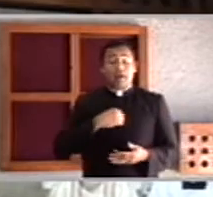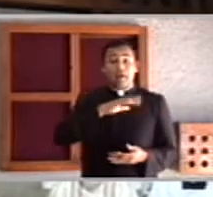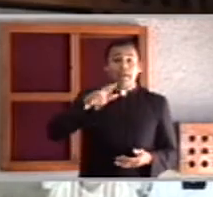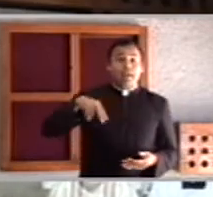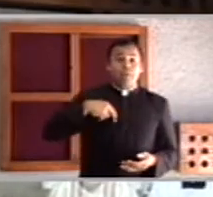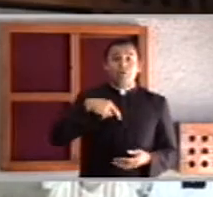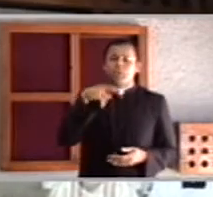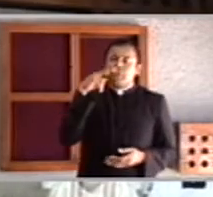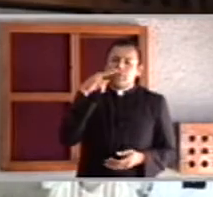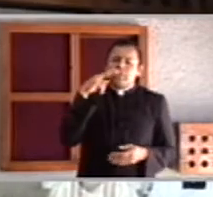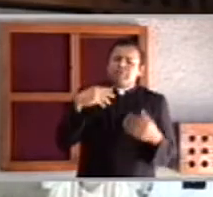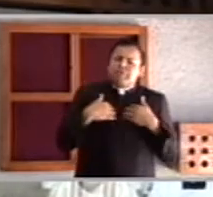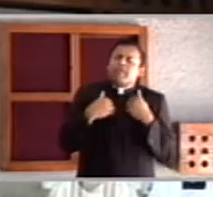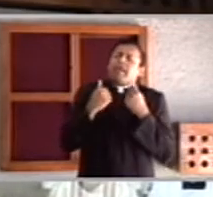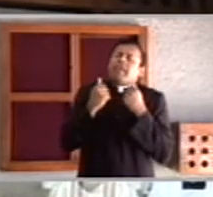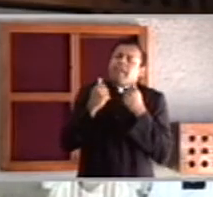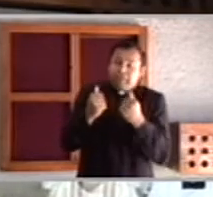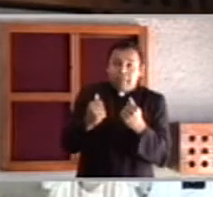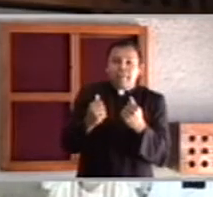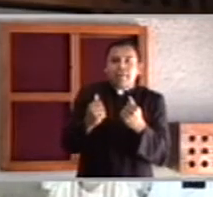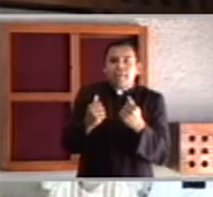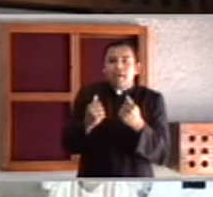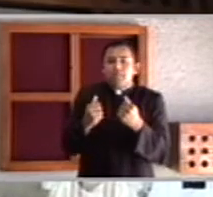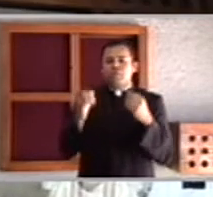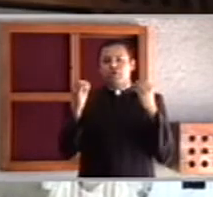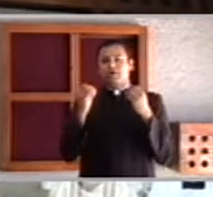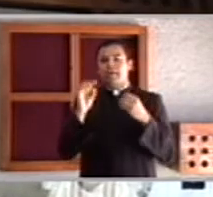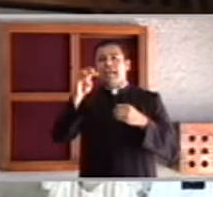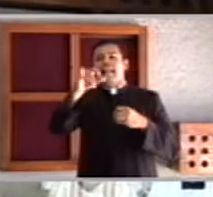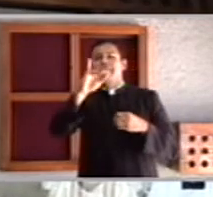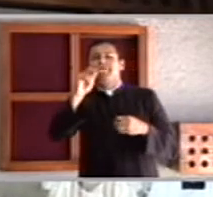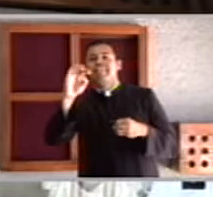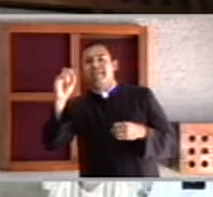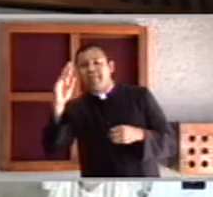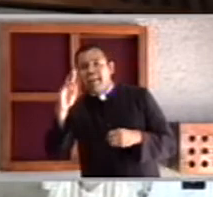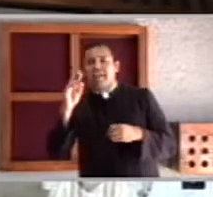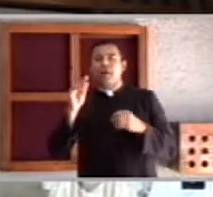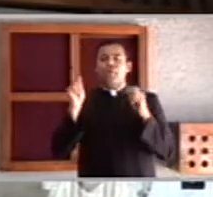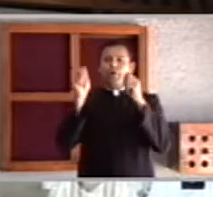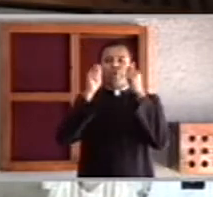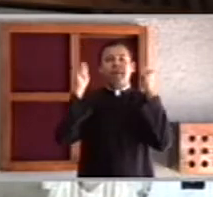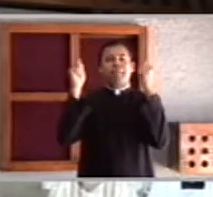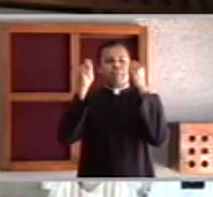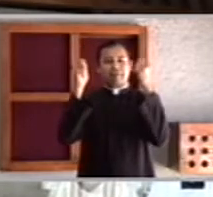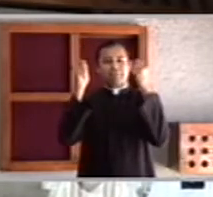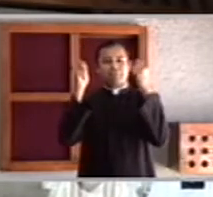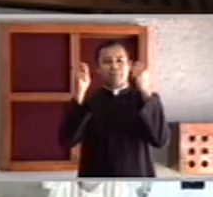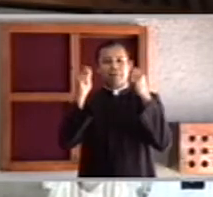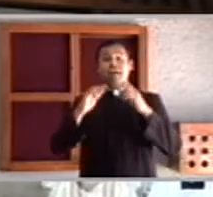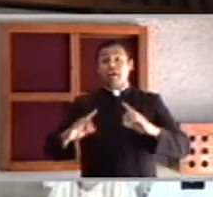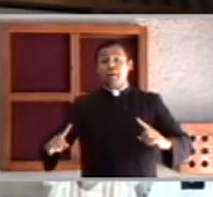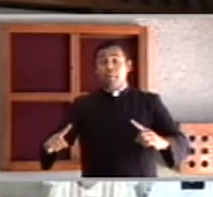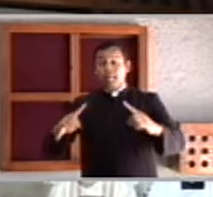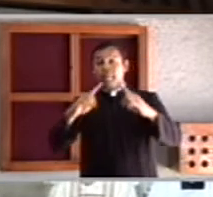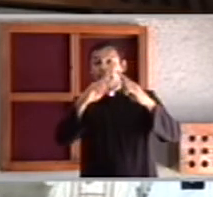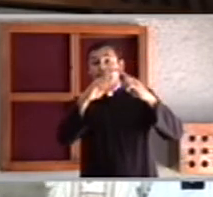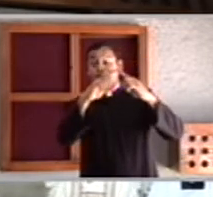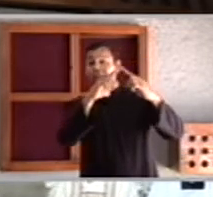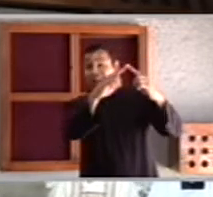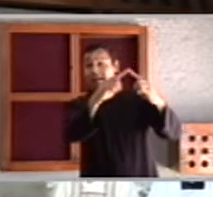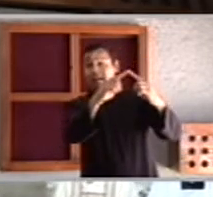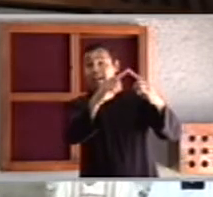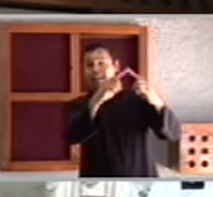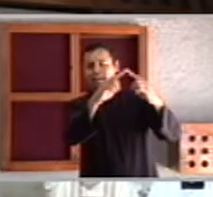vislumbrar el sentido del misterio pascual para la Iglesia y para el mundo.